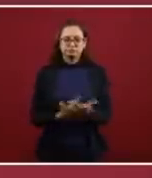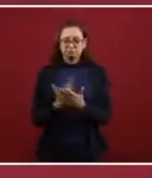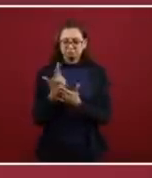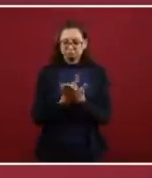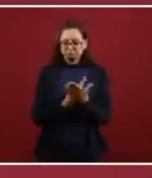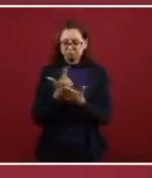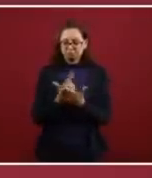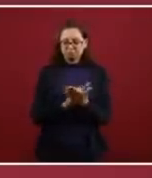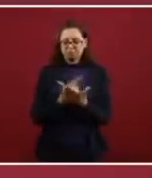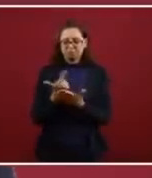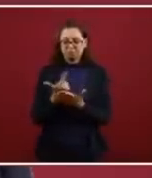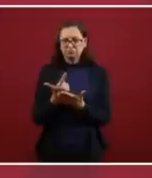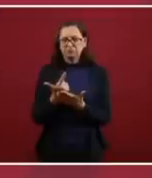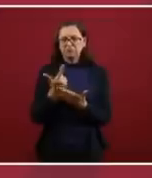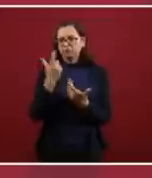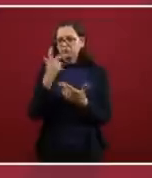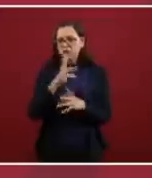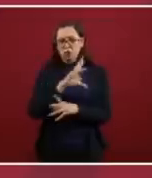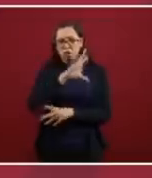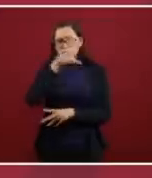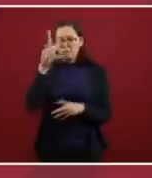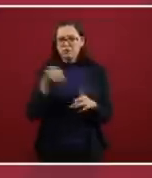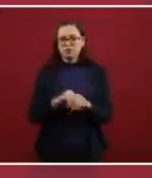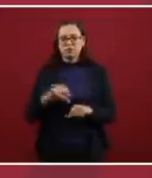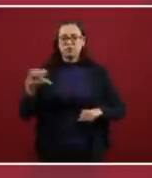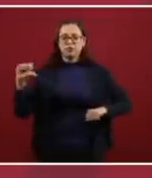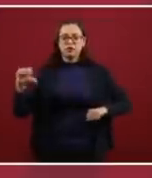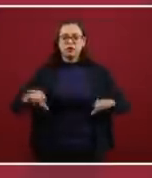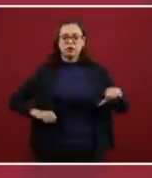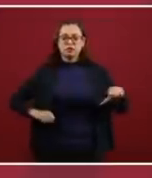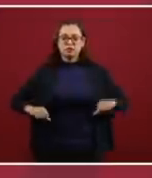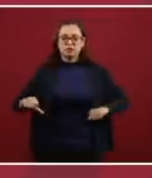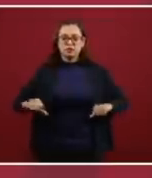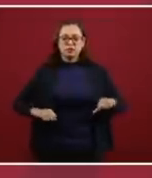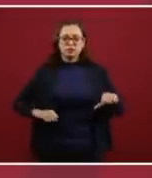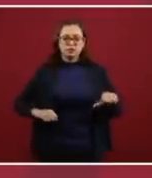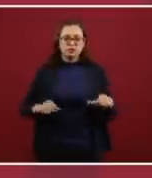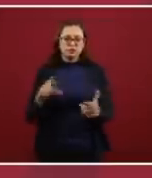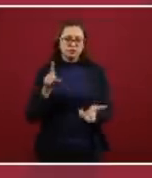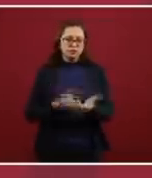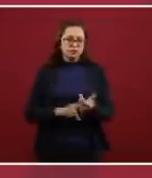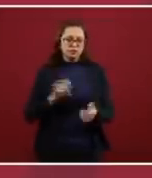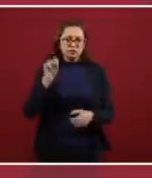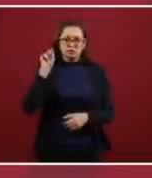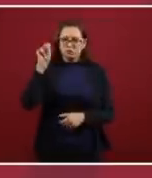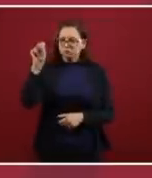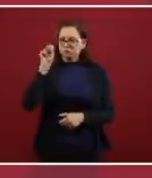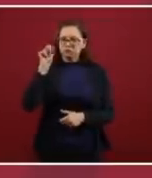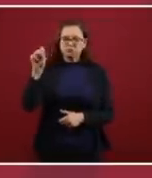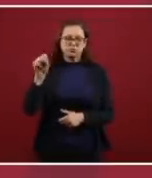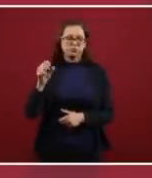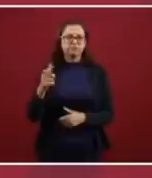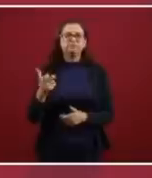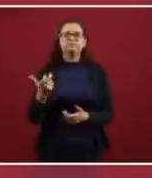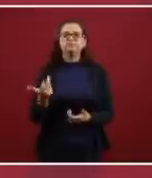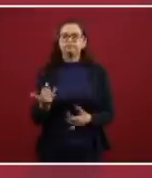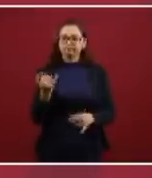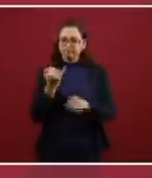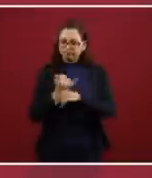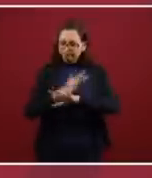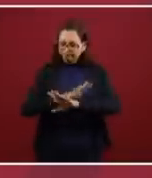cuotas y de todas las actividades al interior de los sindicatos, que se